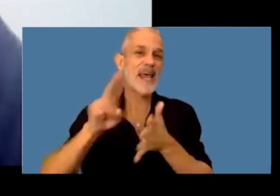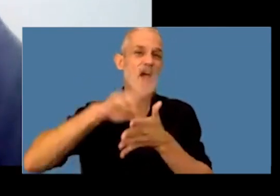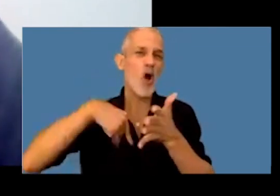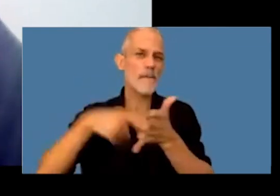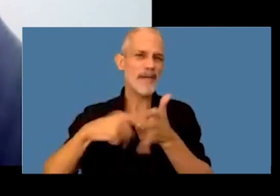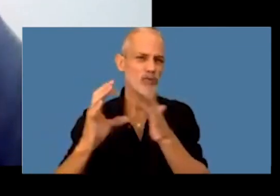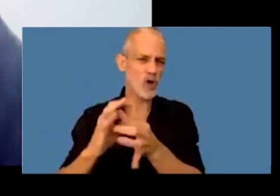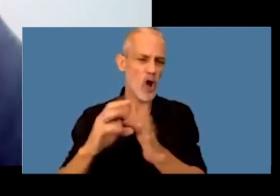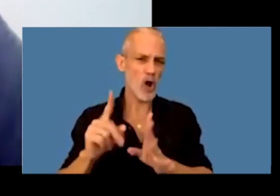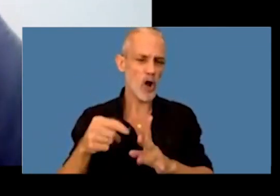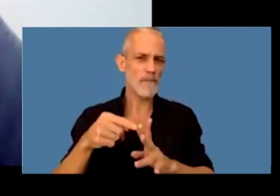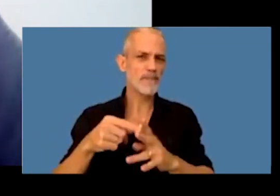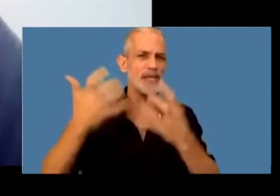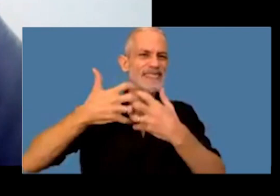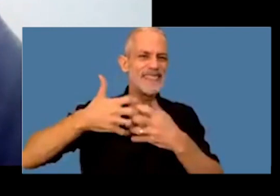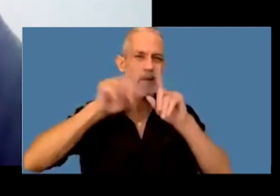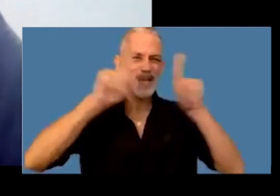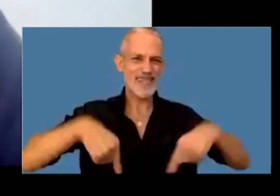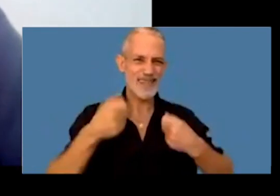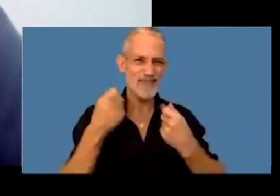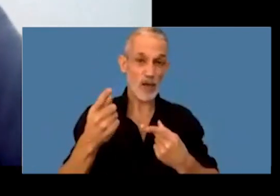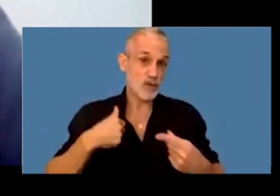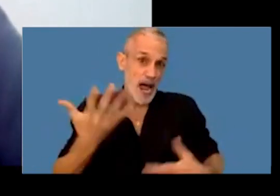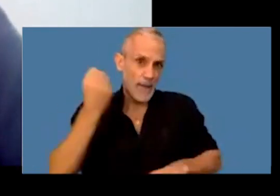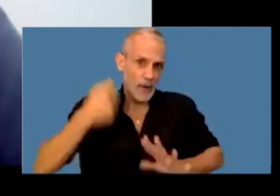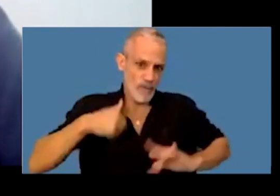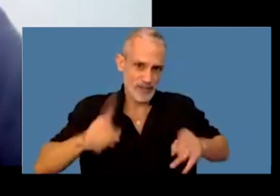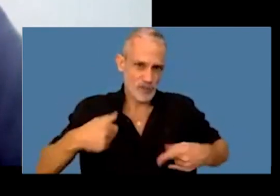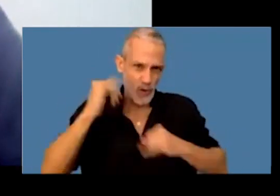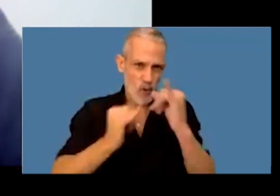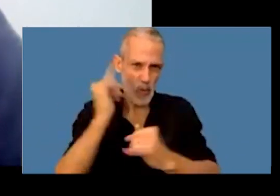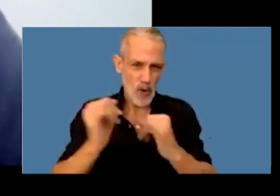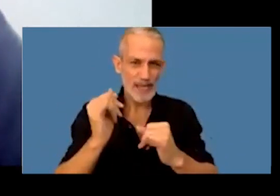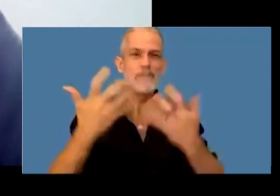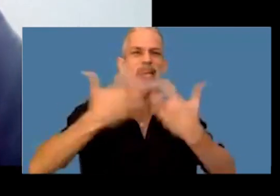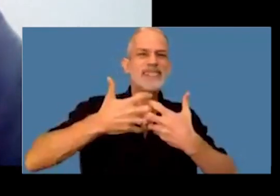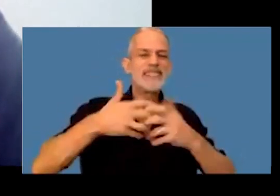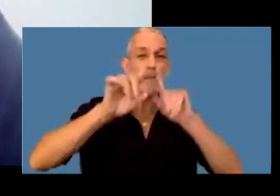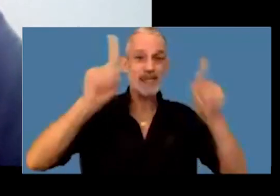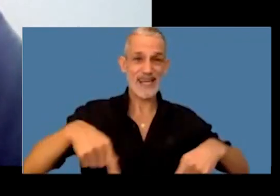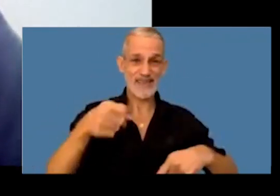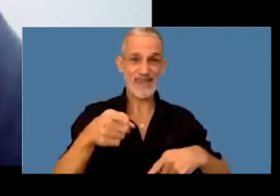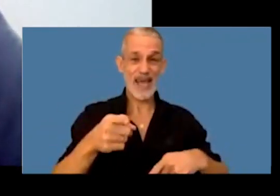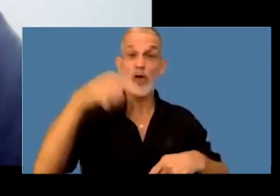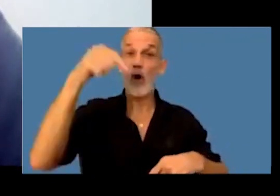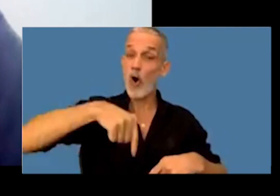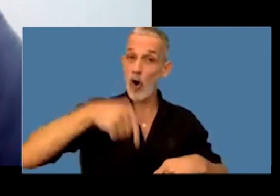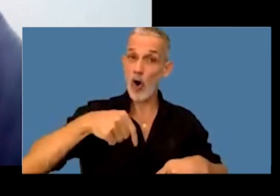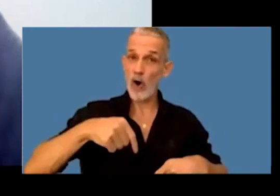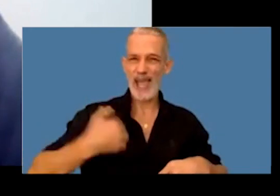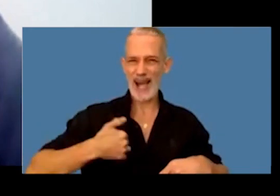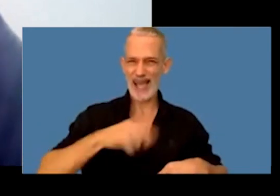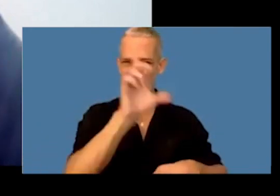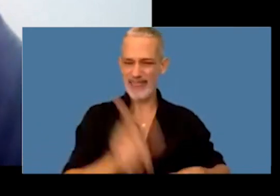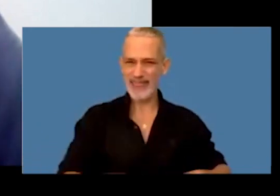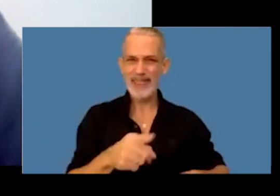generó el sistema de certificación, que aprovecho a contar. El sistema de certificación que funciona hoy en día en Argentina es